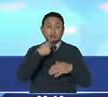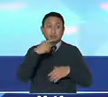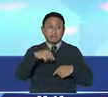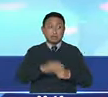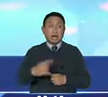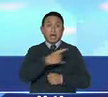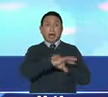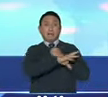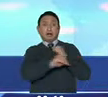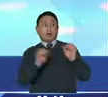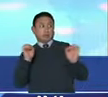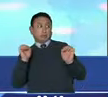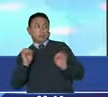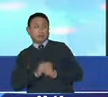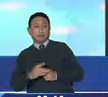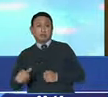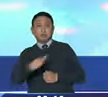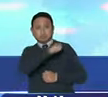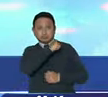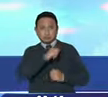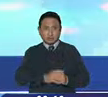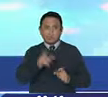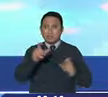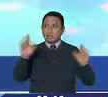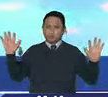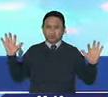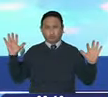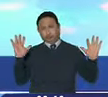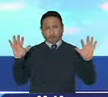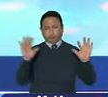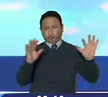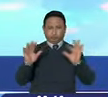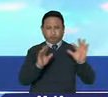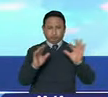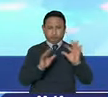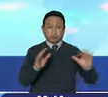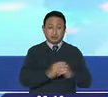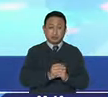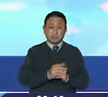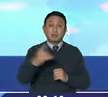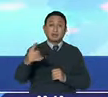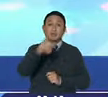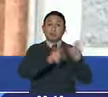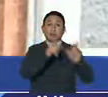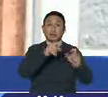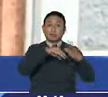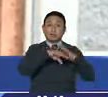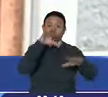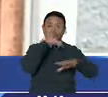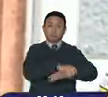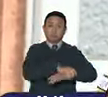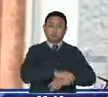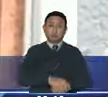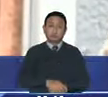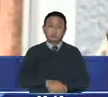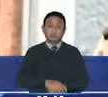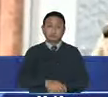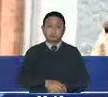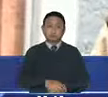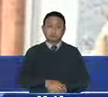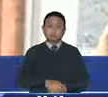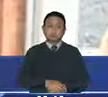querían robar, que eran secuestradores. En cuestión de minutos se vieron atrapados por el populacho. Aprovechando las condiciones de que